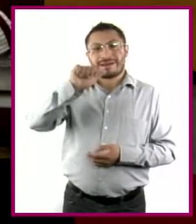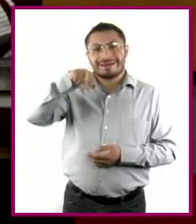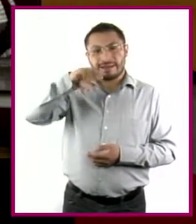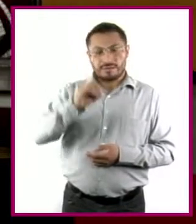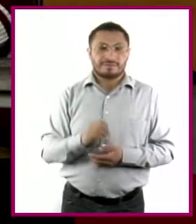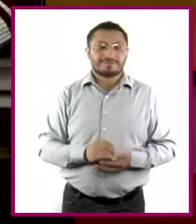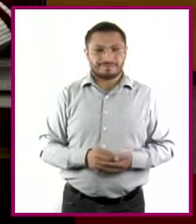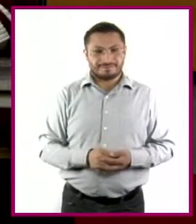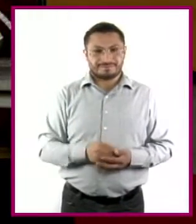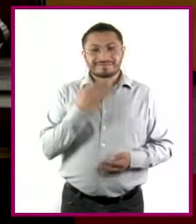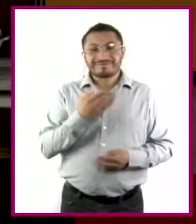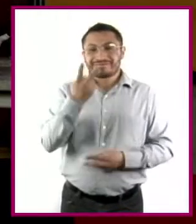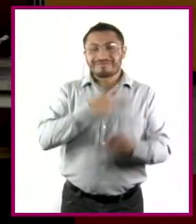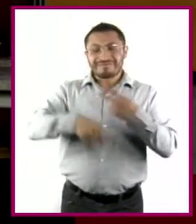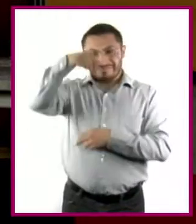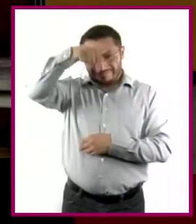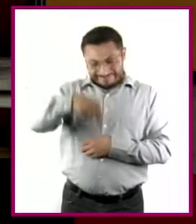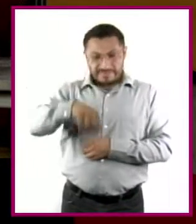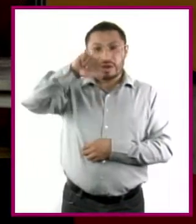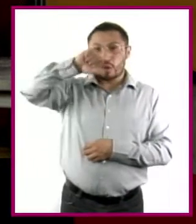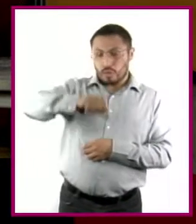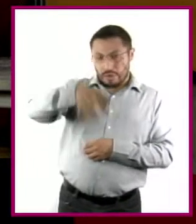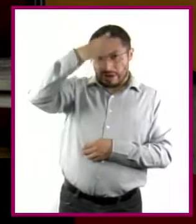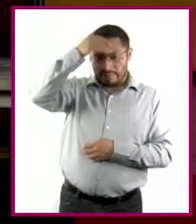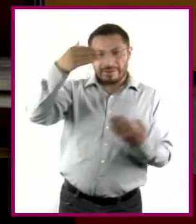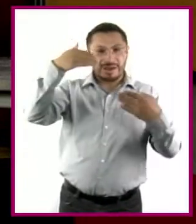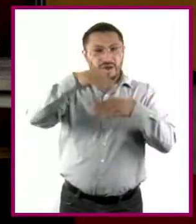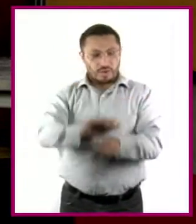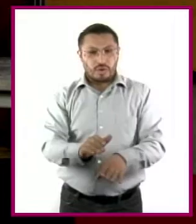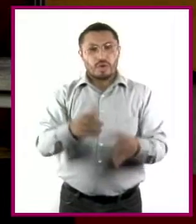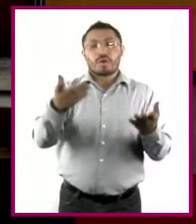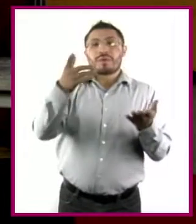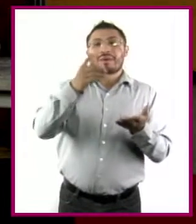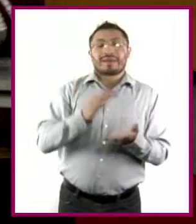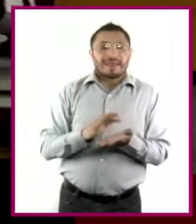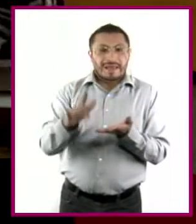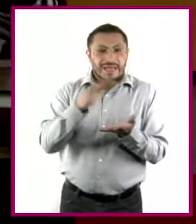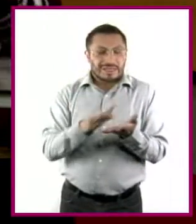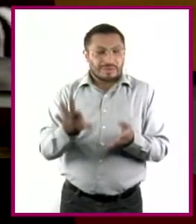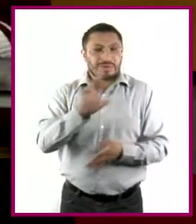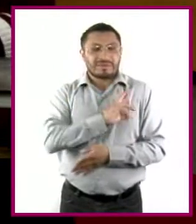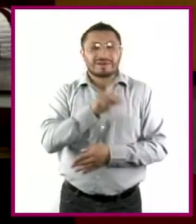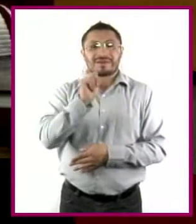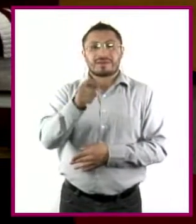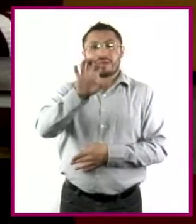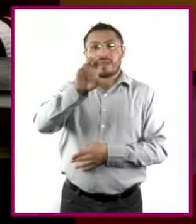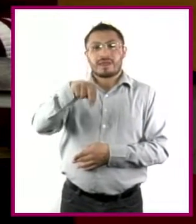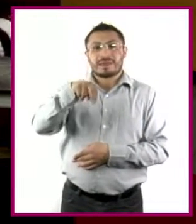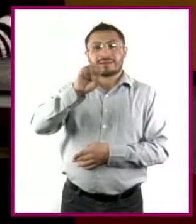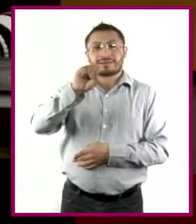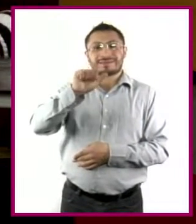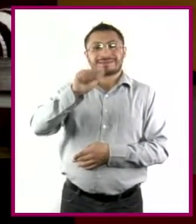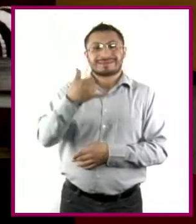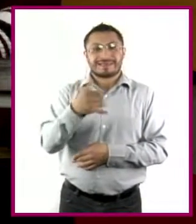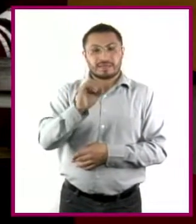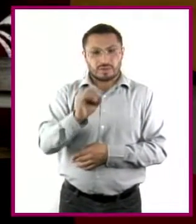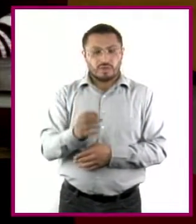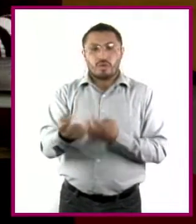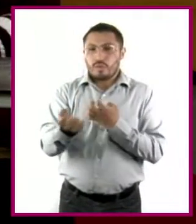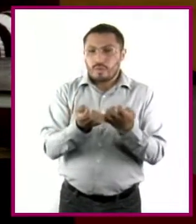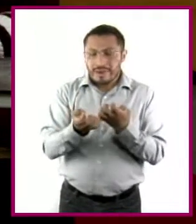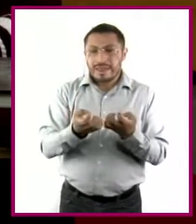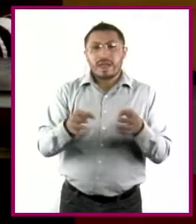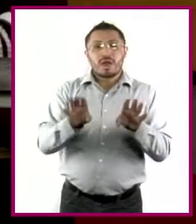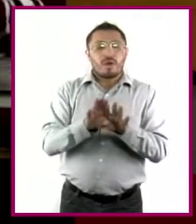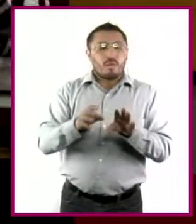Bienvenidos a Zamora Blogs. Hoy aprenderemos sobre un género literario muy particular, el ensayo, así como la metodología que debemos seguir